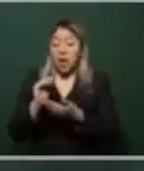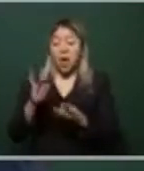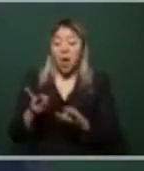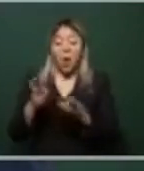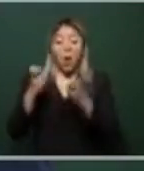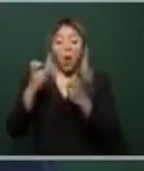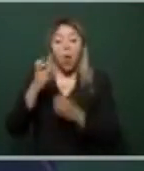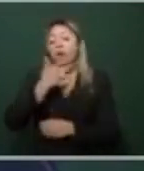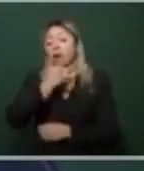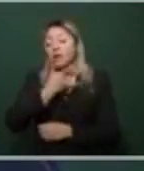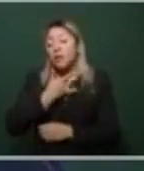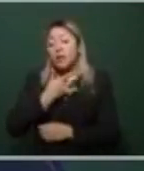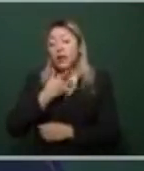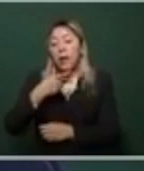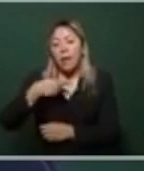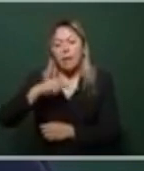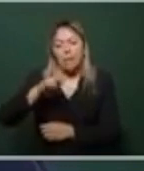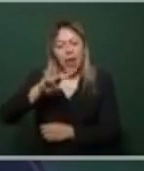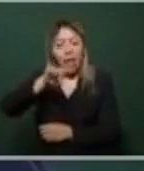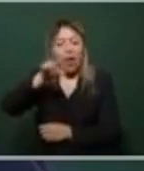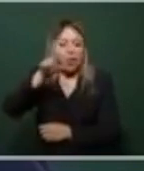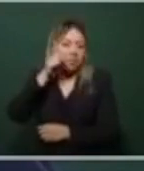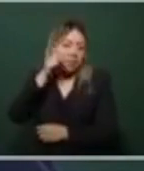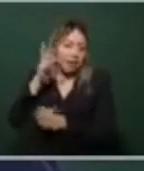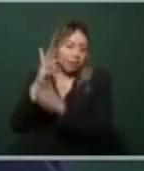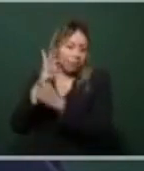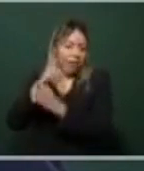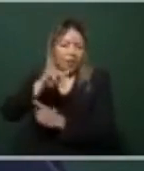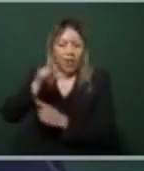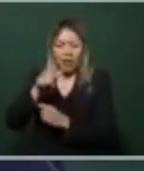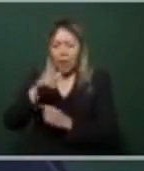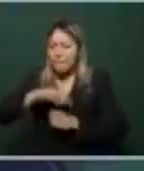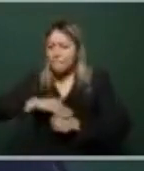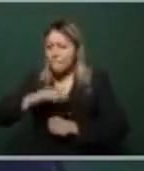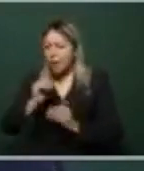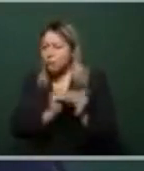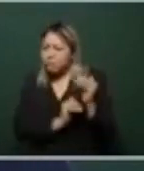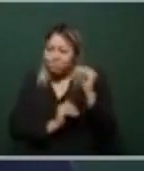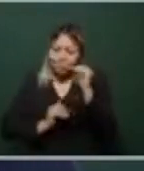iba a repuntar, porque siempre